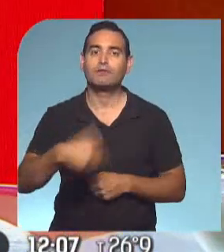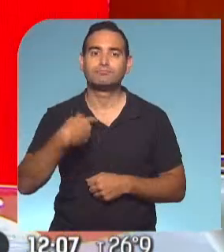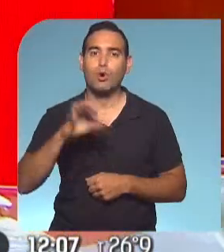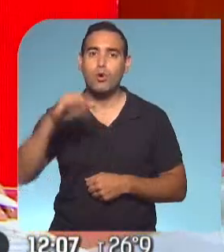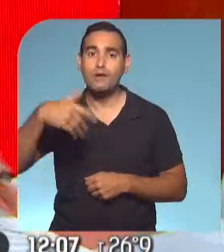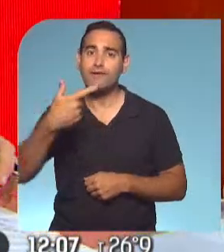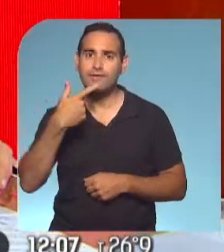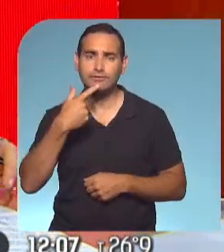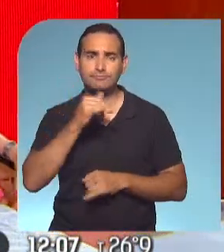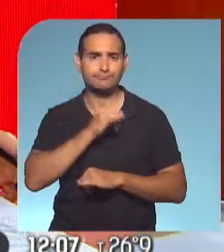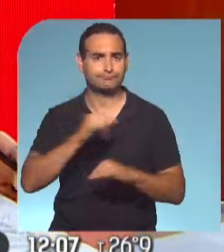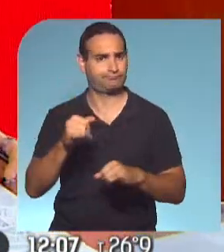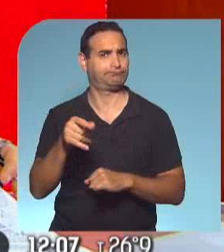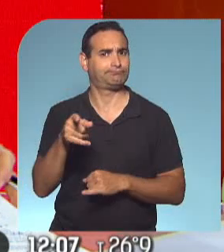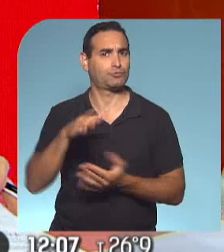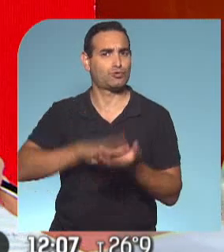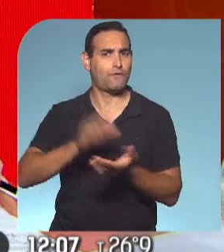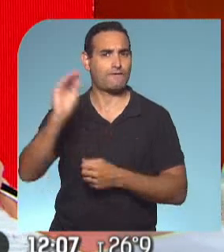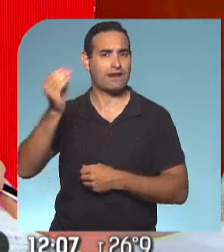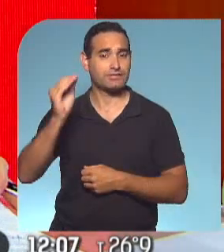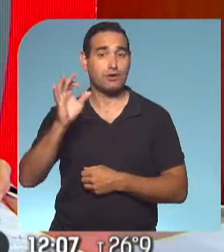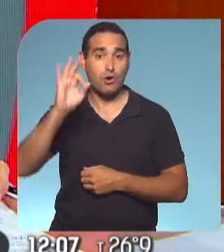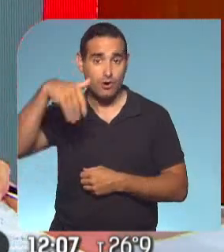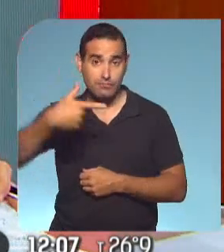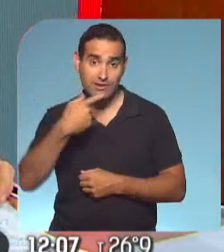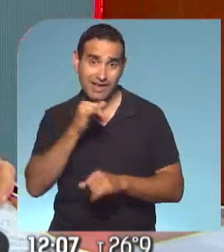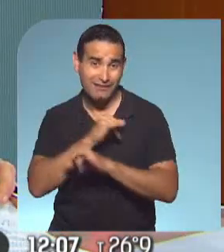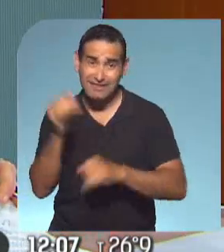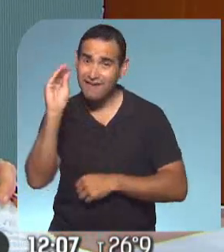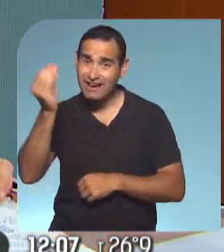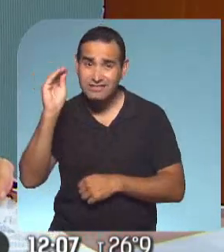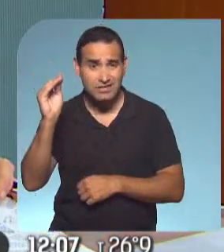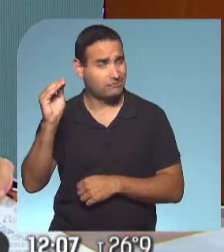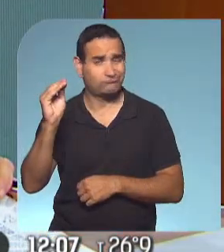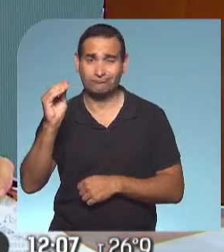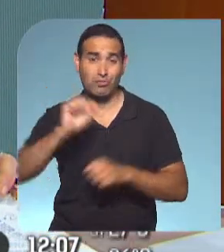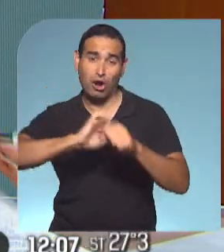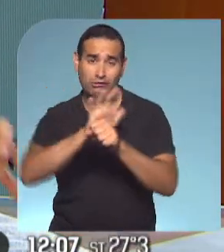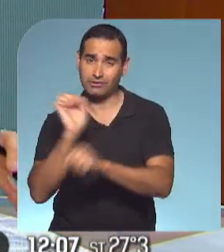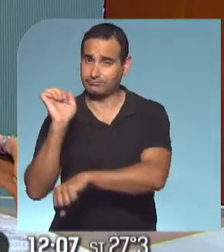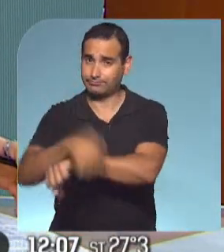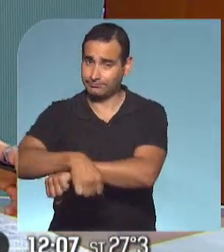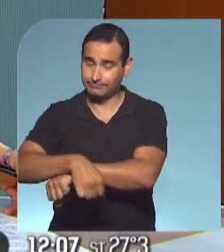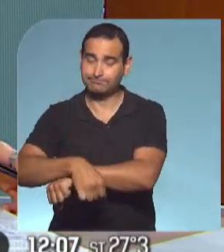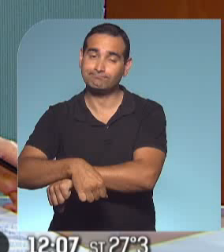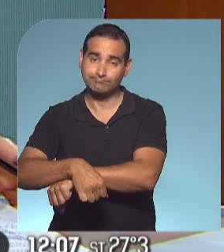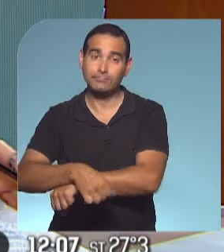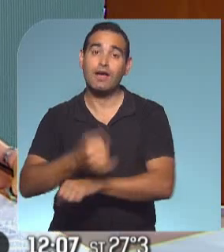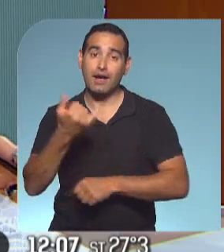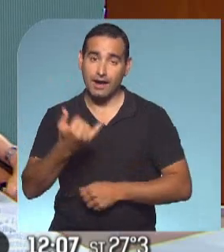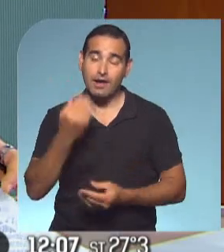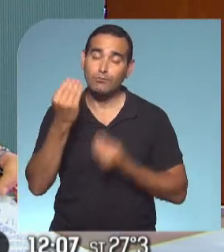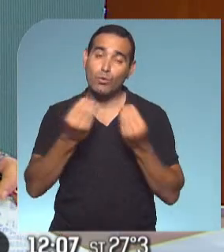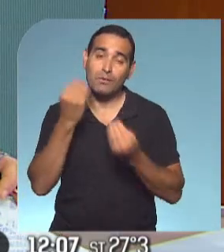lo que está sucediendo en brasil la organización mundial de la salud señala que ese país no está tomando en serio el coronavirus en este contexto también hay preocupación